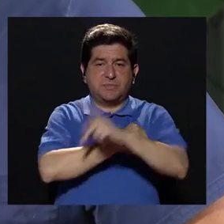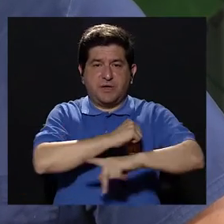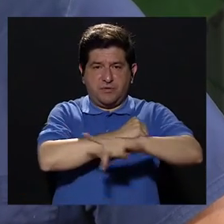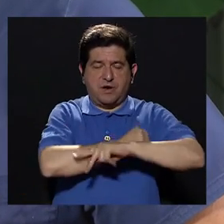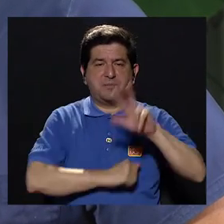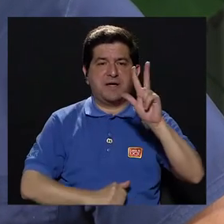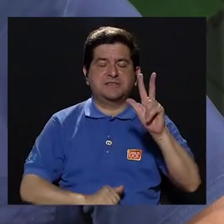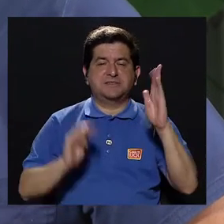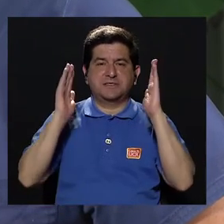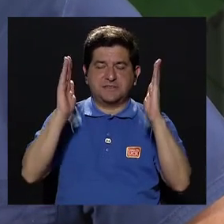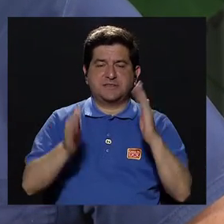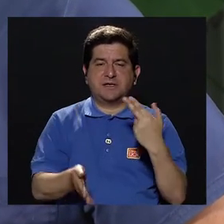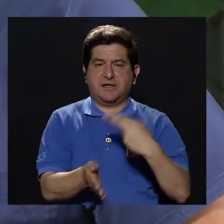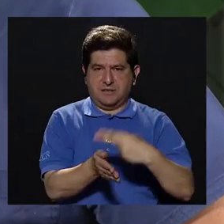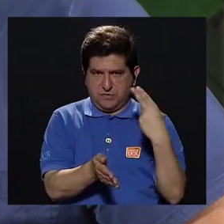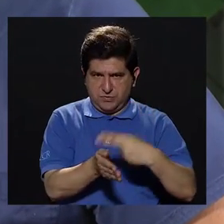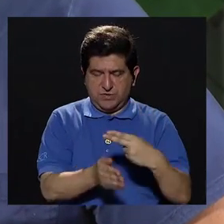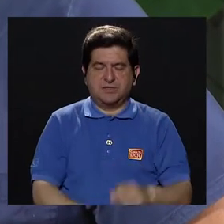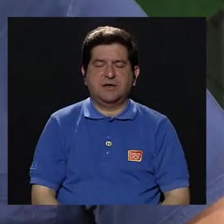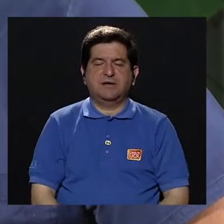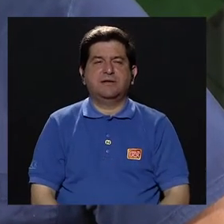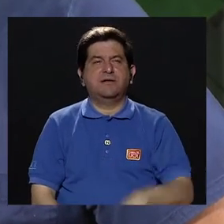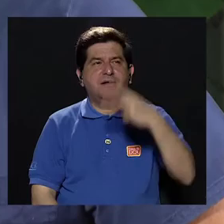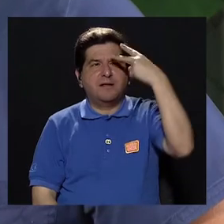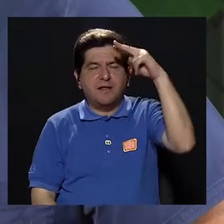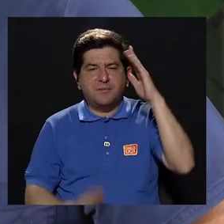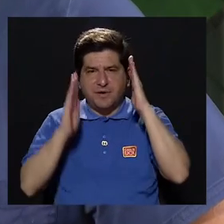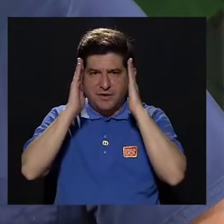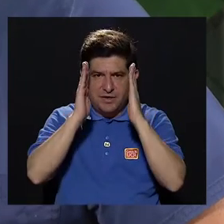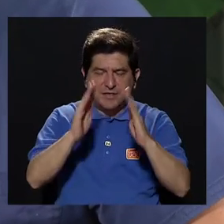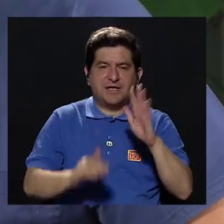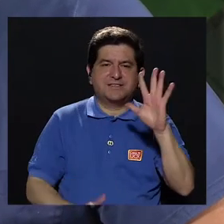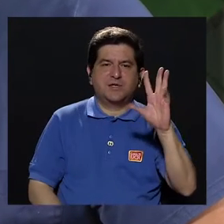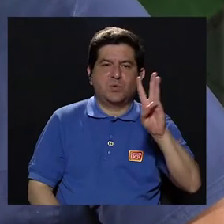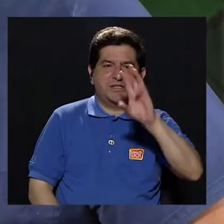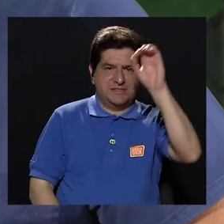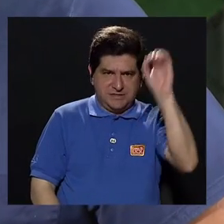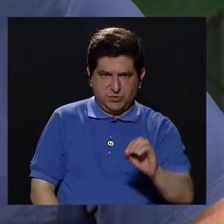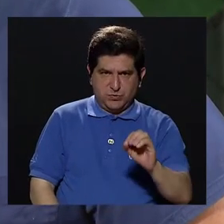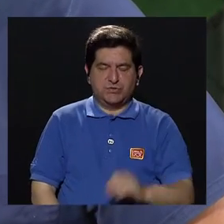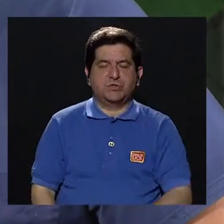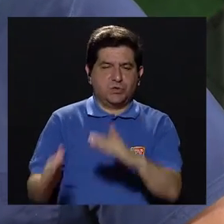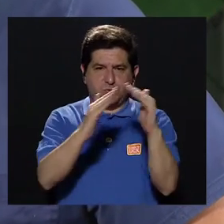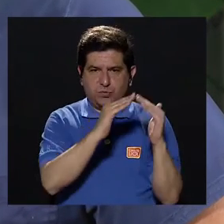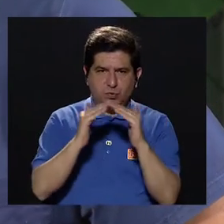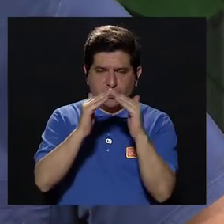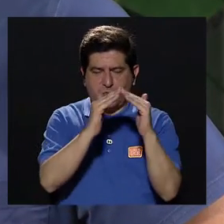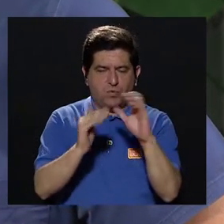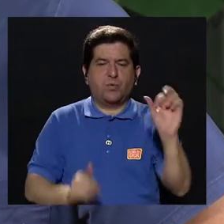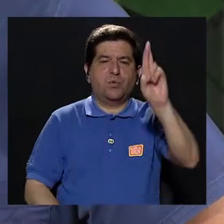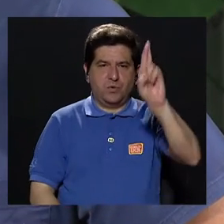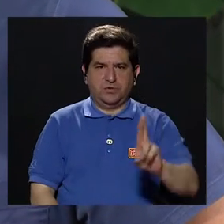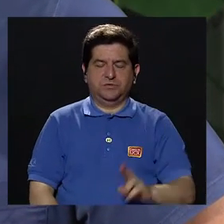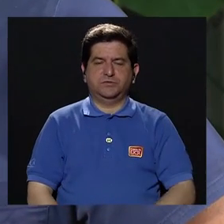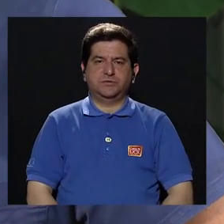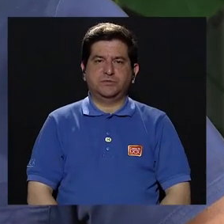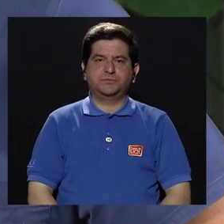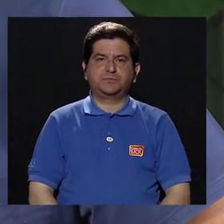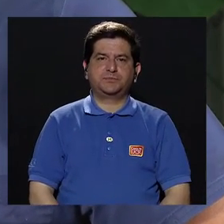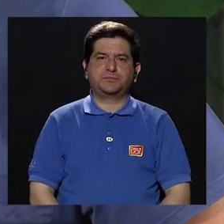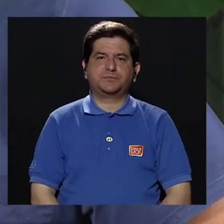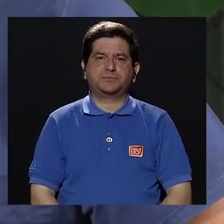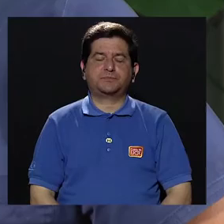tenemos tres grandes hospitales. El Hospital México atiende el 56% de la población de Costa